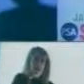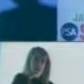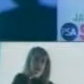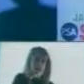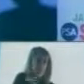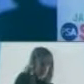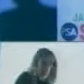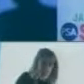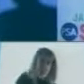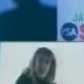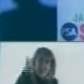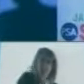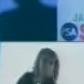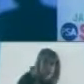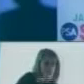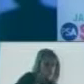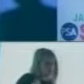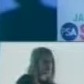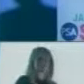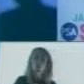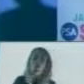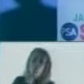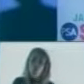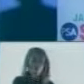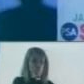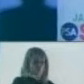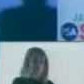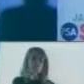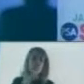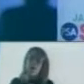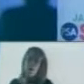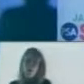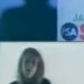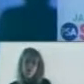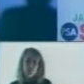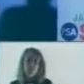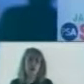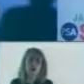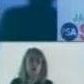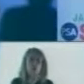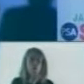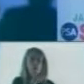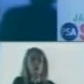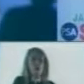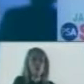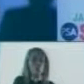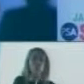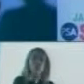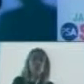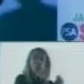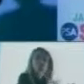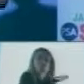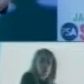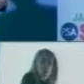Pero Torredonjimeno se tiene que preparar para ese paso. Ya no vamos a discutir qué fase, si te doy una fase del polígono, si no te